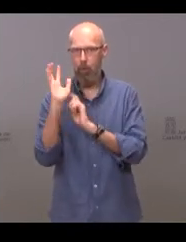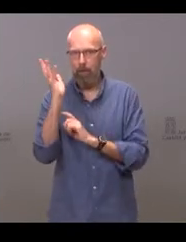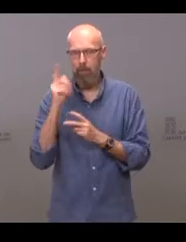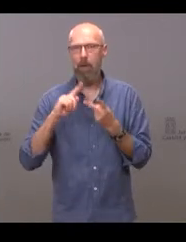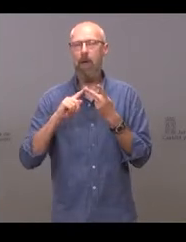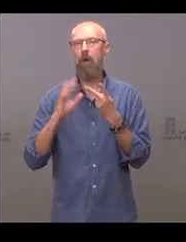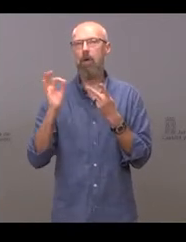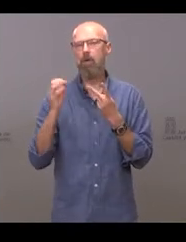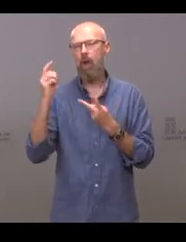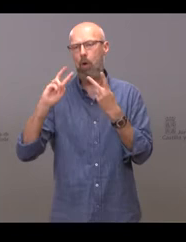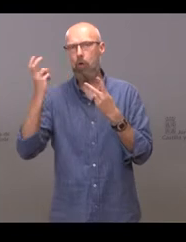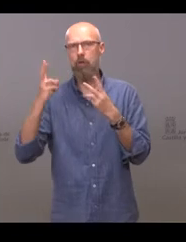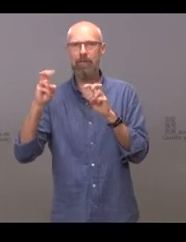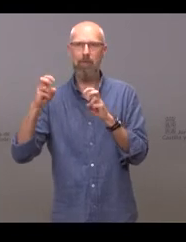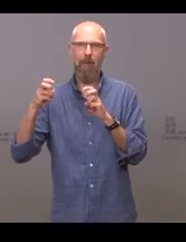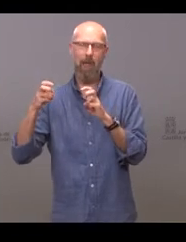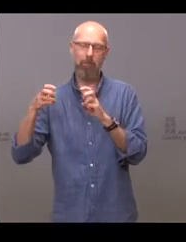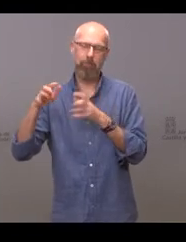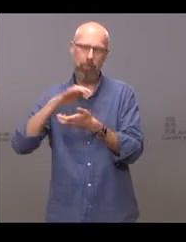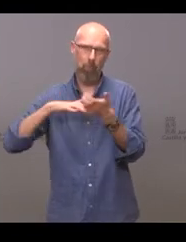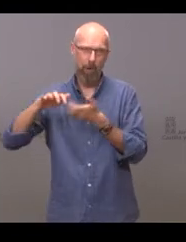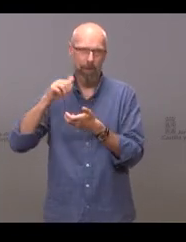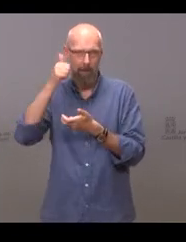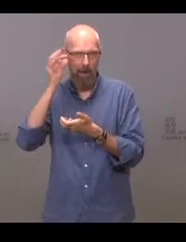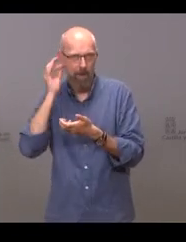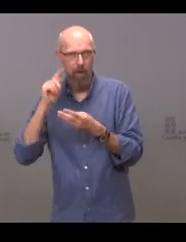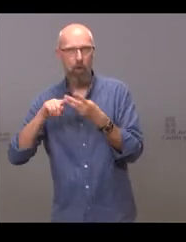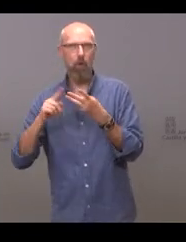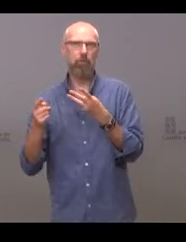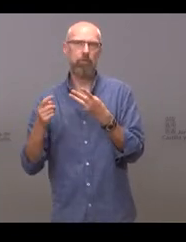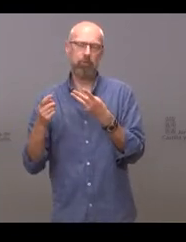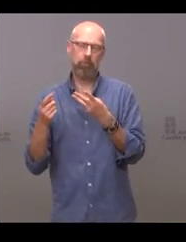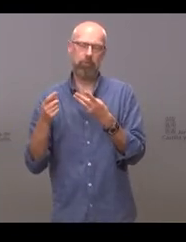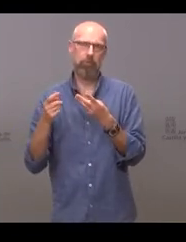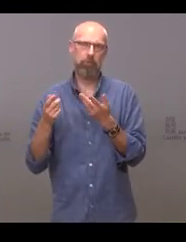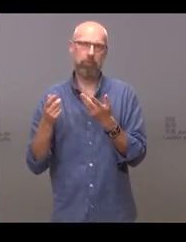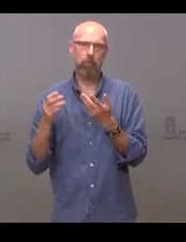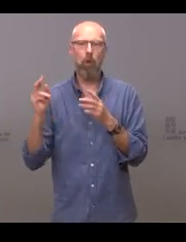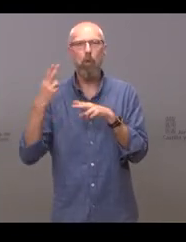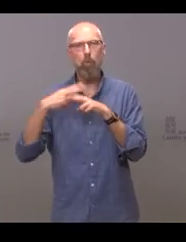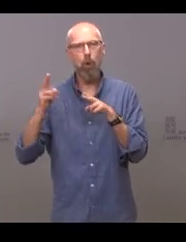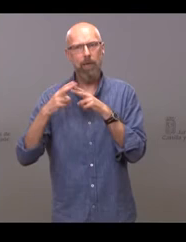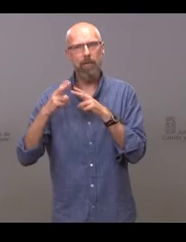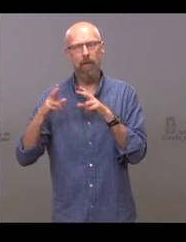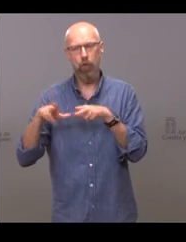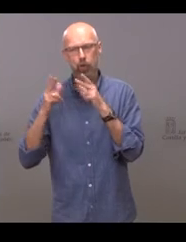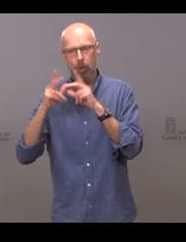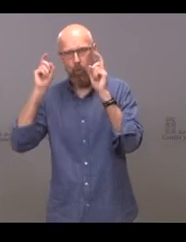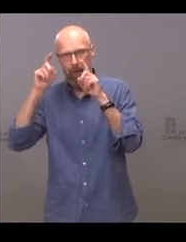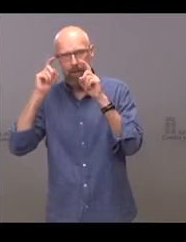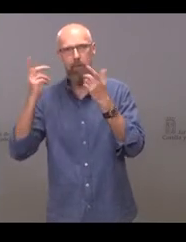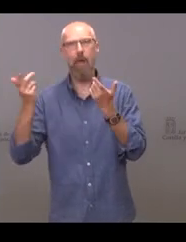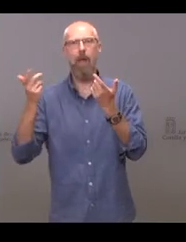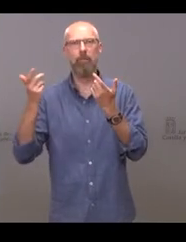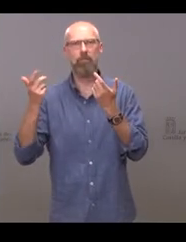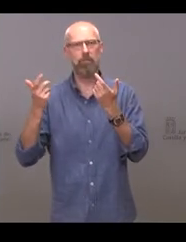de violencia de género que también se está trabajando tarea social políticas socioeducativas y algunos más por lo tanto